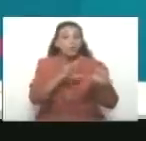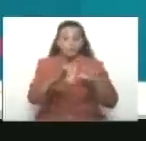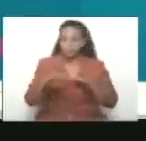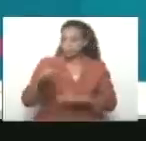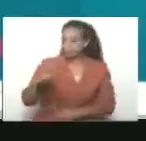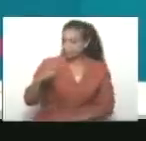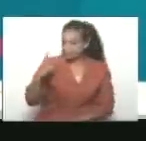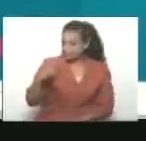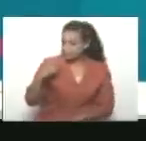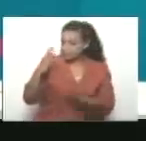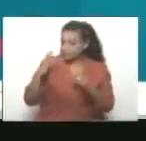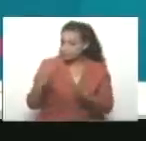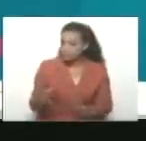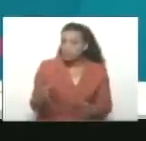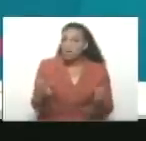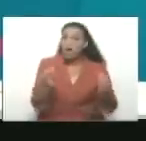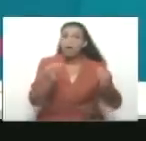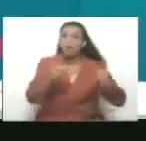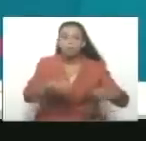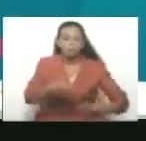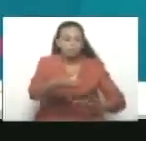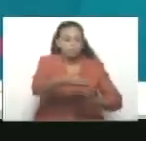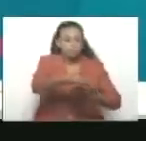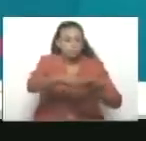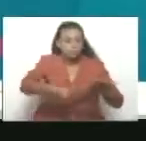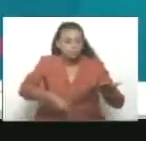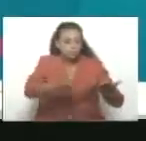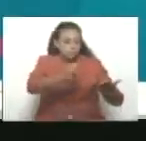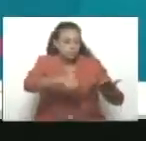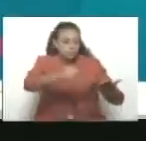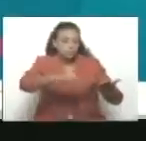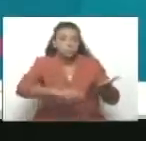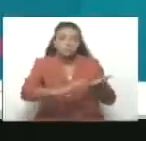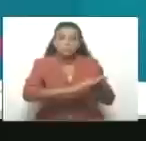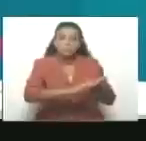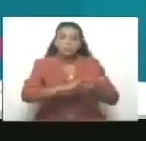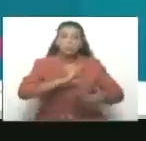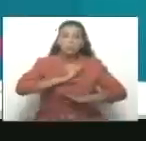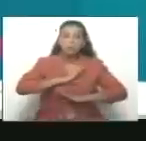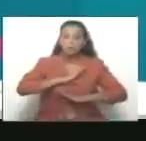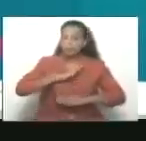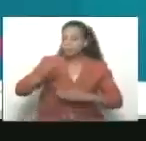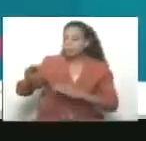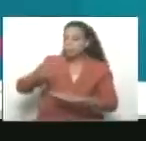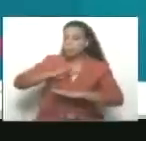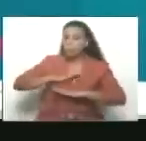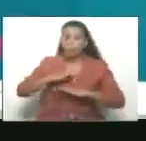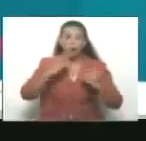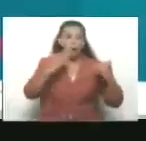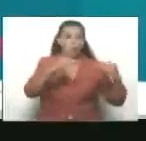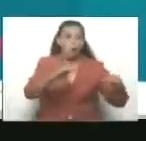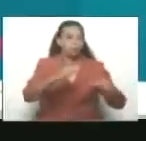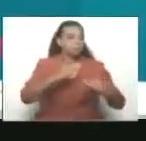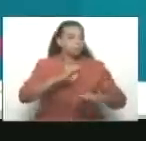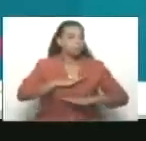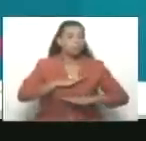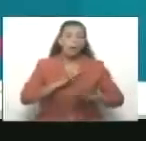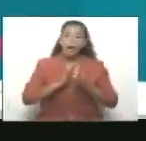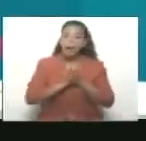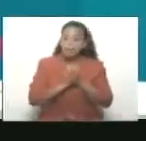conversaciones para establecer una solución satisfactoria a las partes